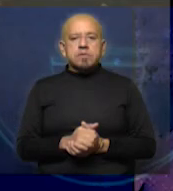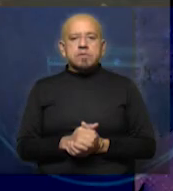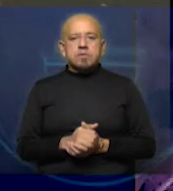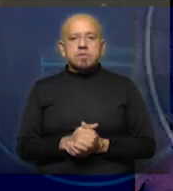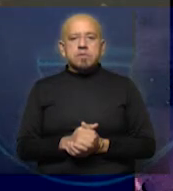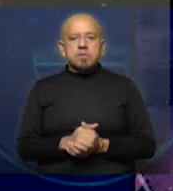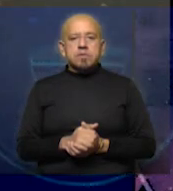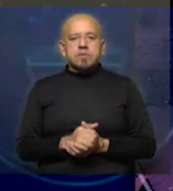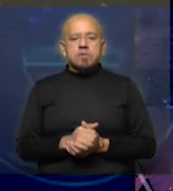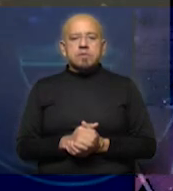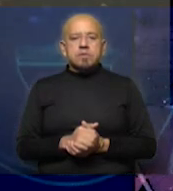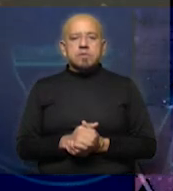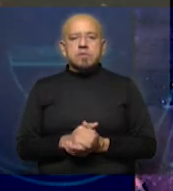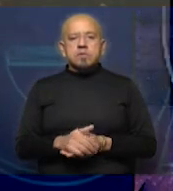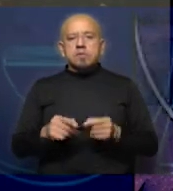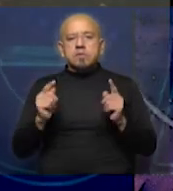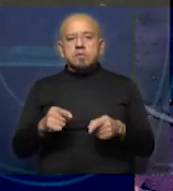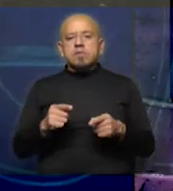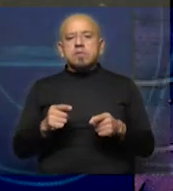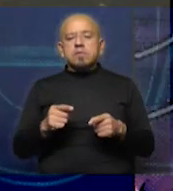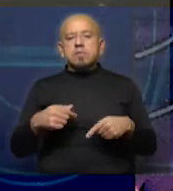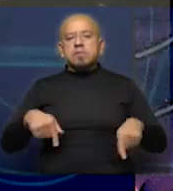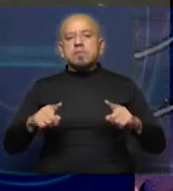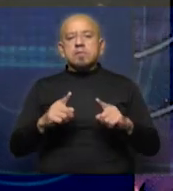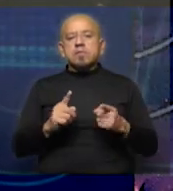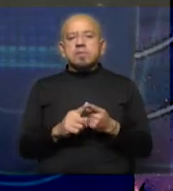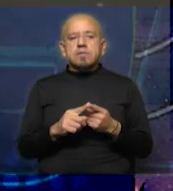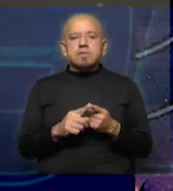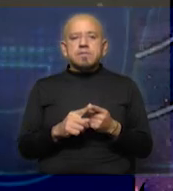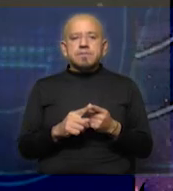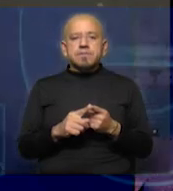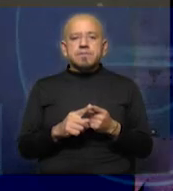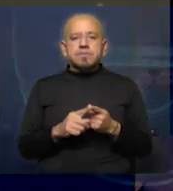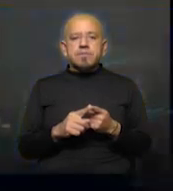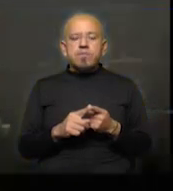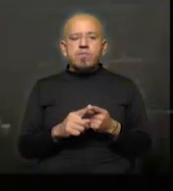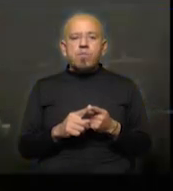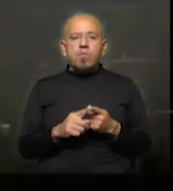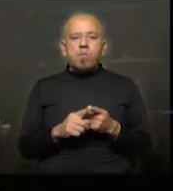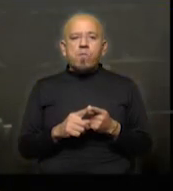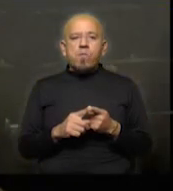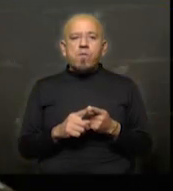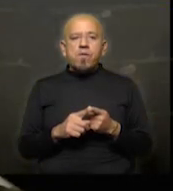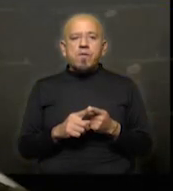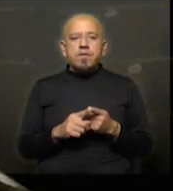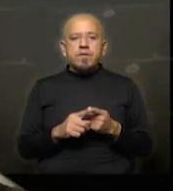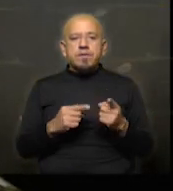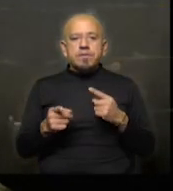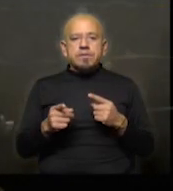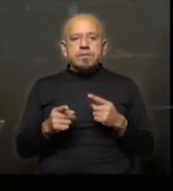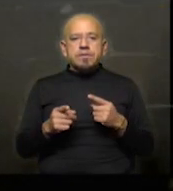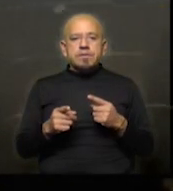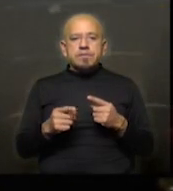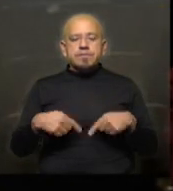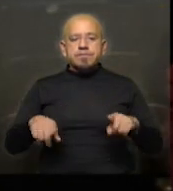Hola hola aquí estoy Amigo amiga en algún móvil desde algún móvil del mundo más exactamente en